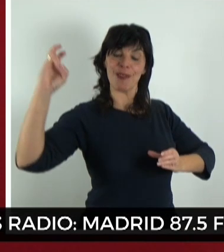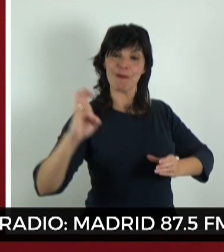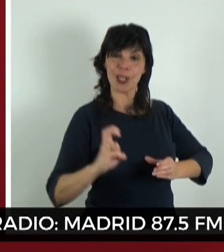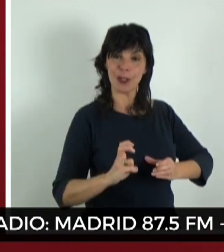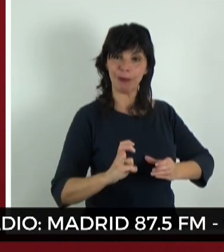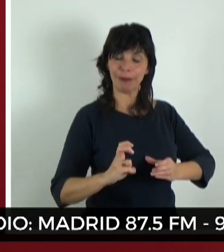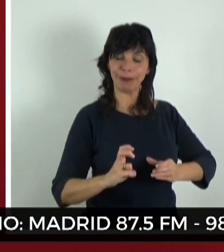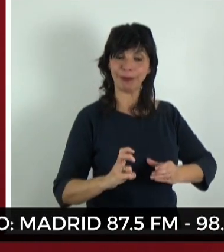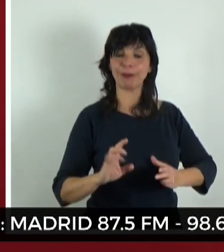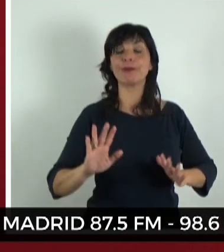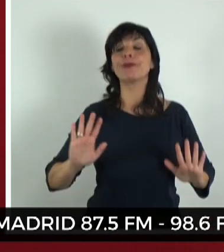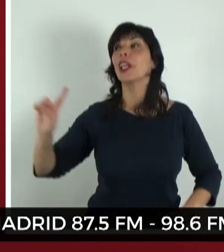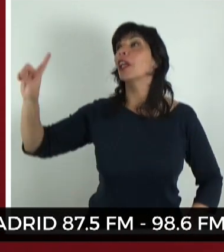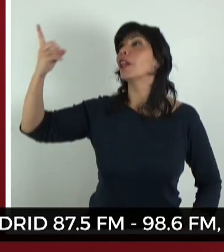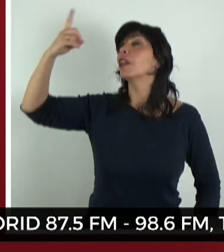Cuando Dios el Padre